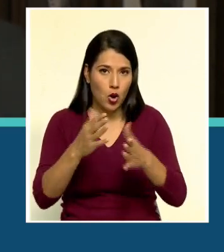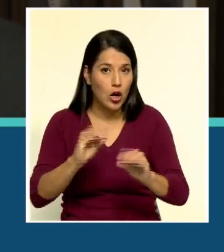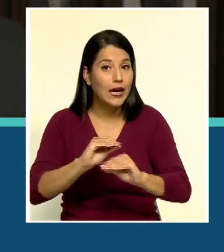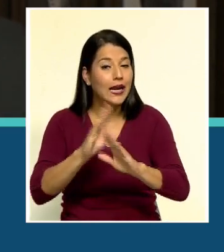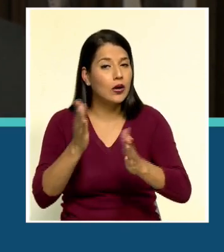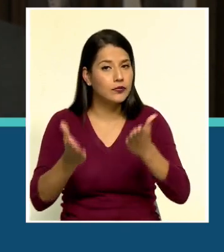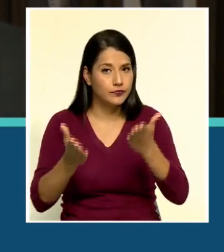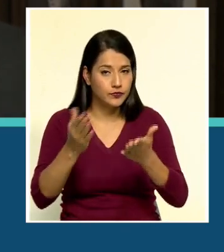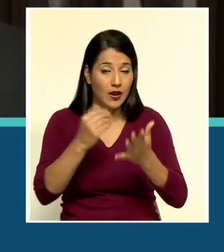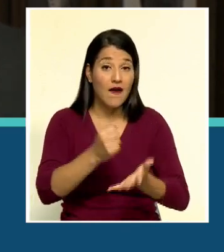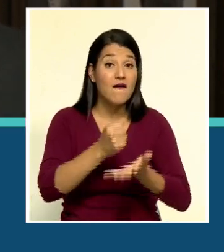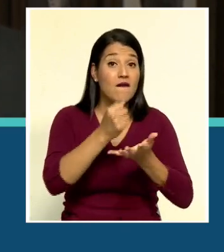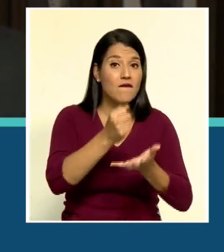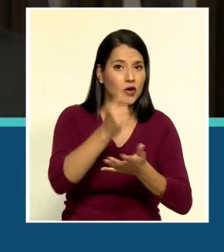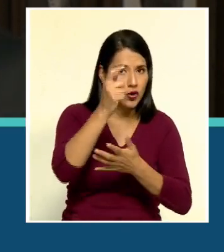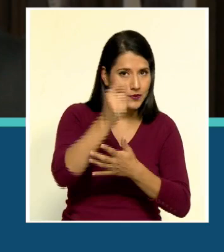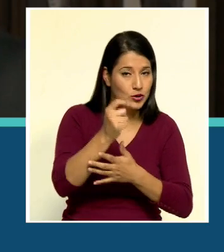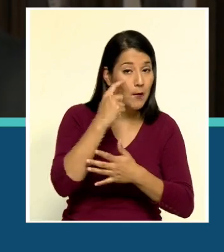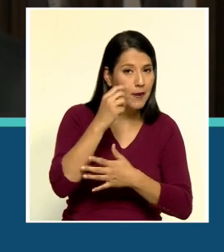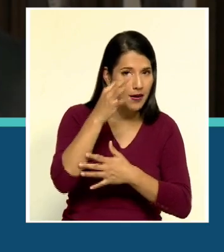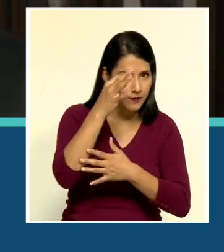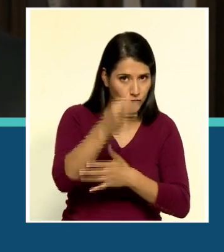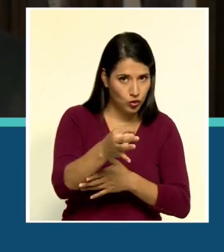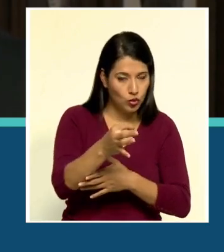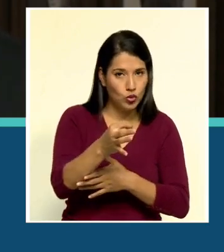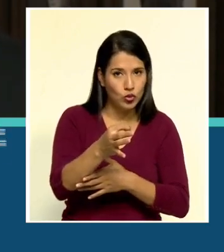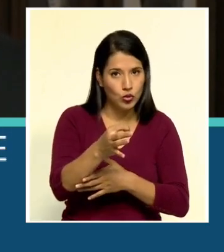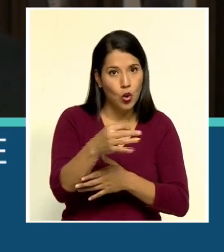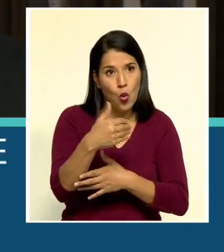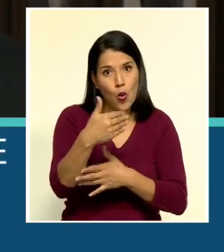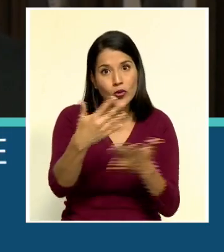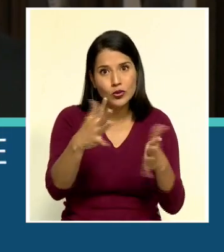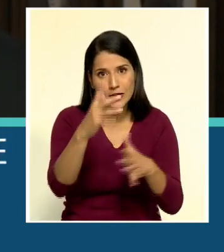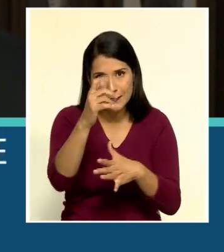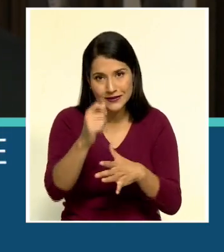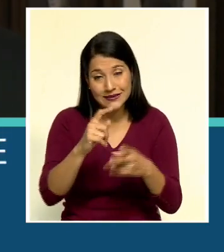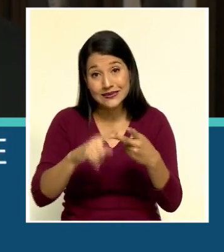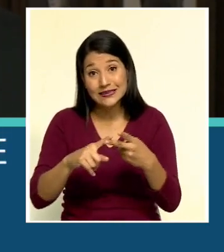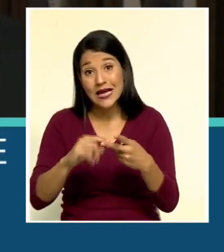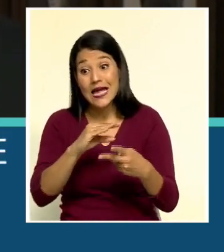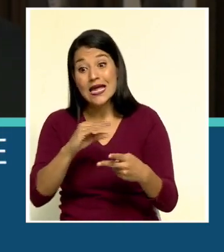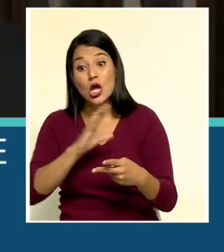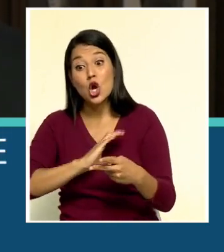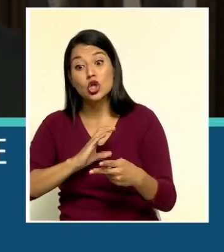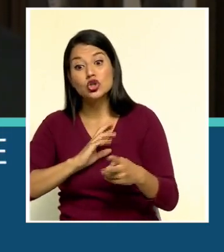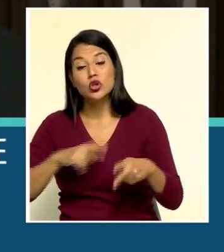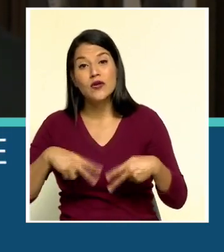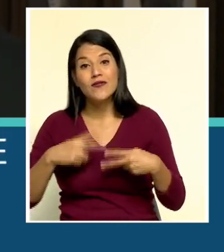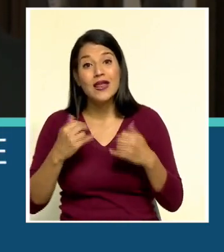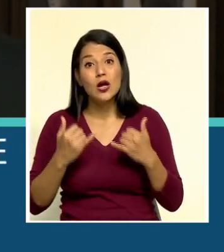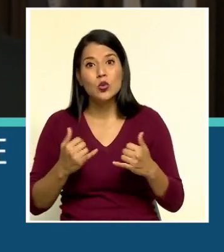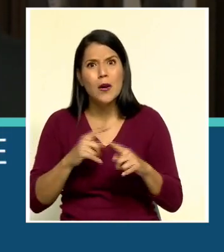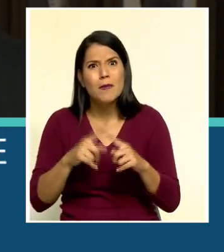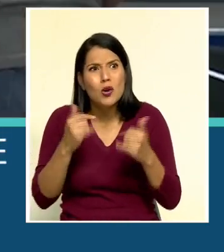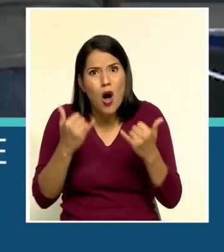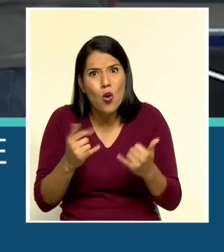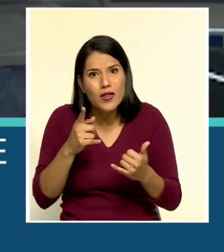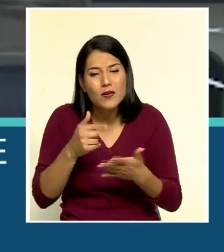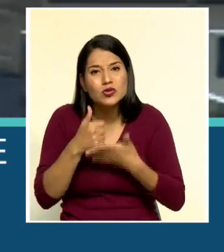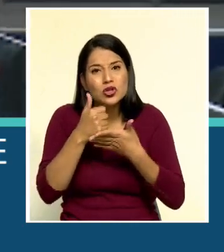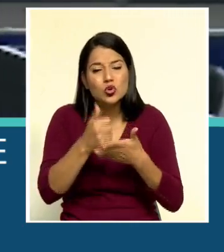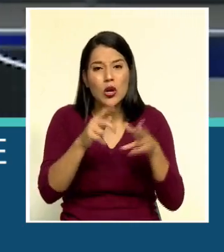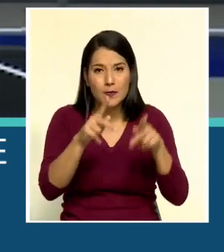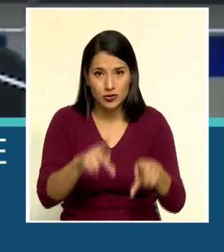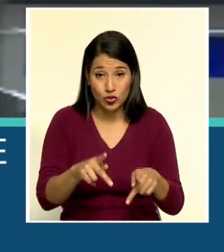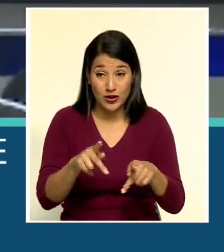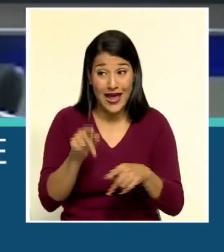fondo de pensión en un futuro, cuando usted llegue a su vejez, y su condición de vida actual. Pero es ahora cuando tenemos que ayudarle a la persona. El